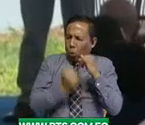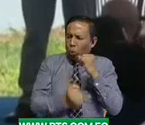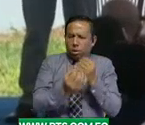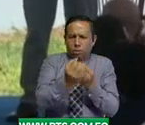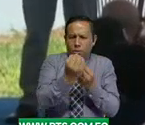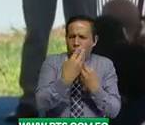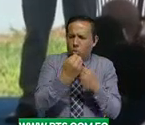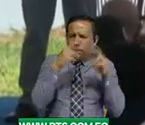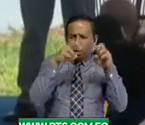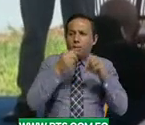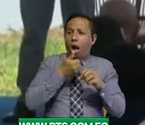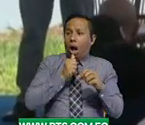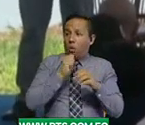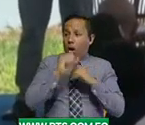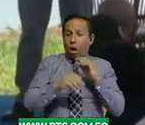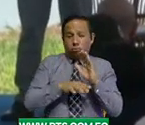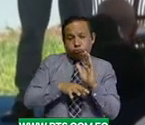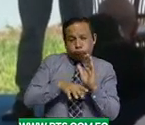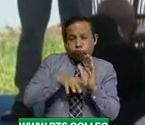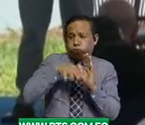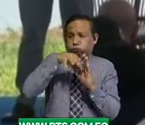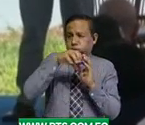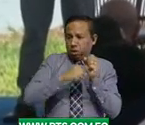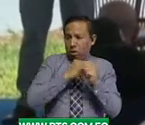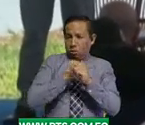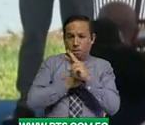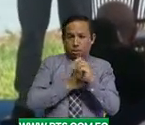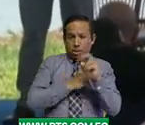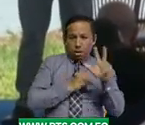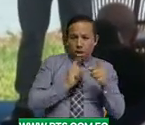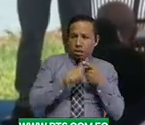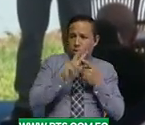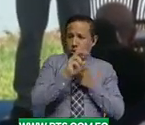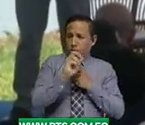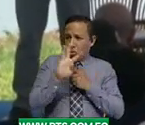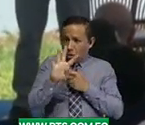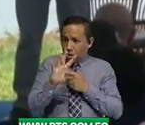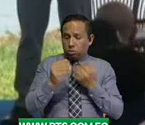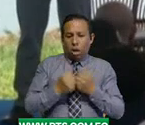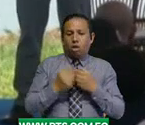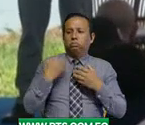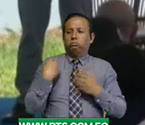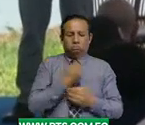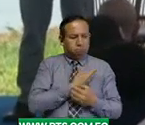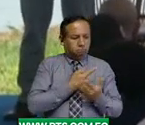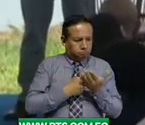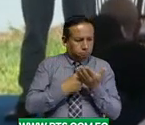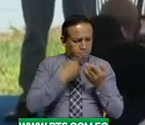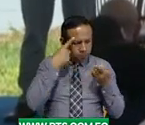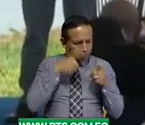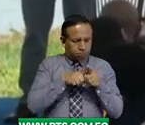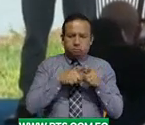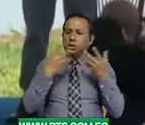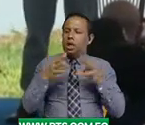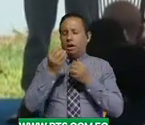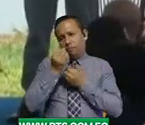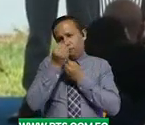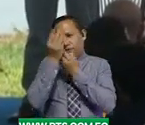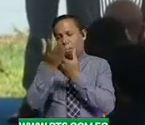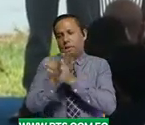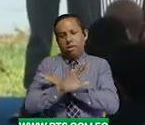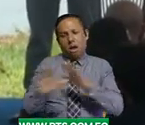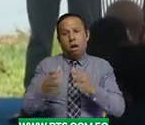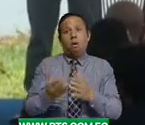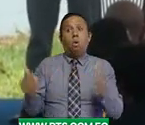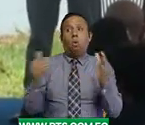del estiaje 2023-2024 y con eso, adelante de todos, anunciamos que hemos superado el estiaje, que no volvieron a